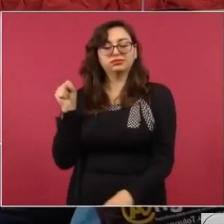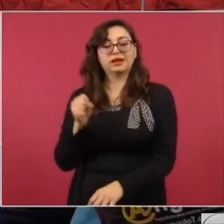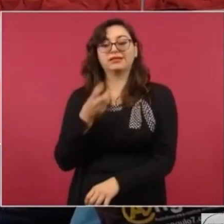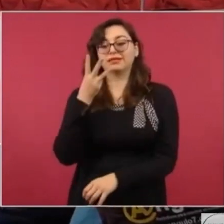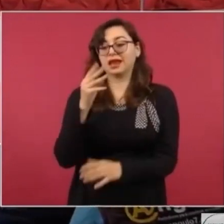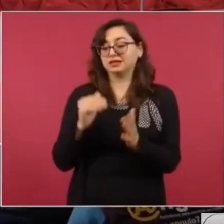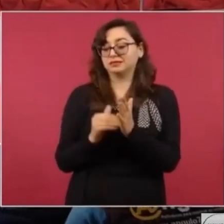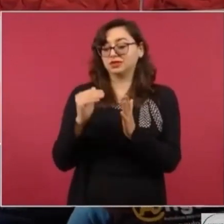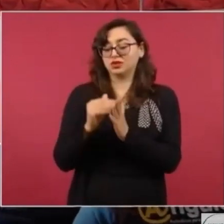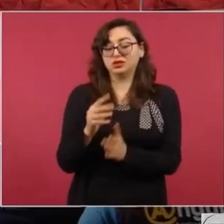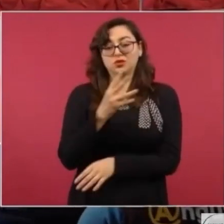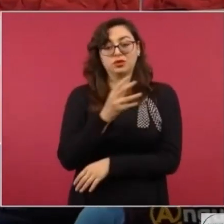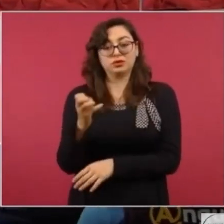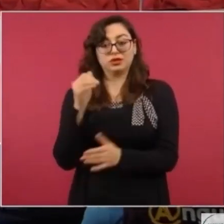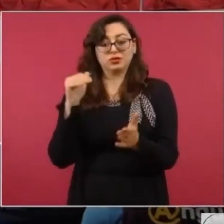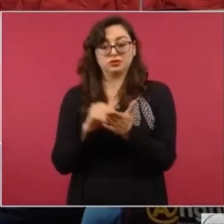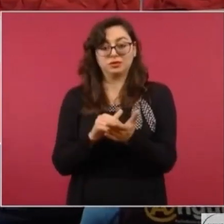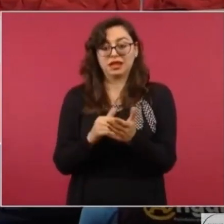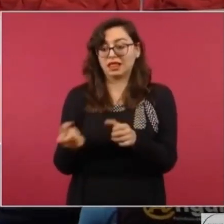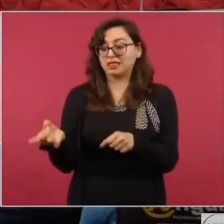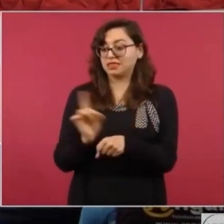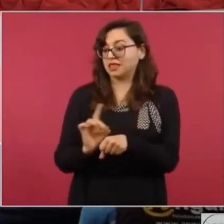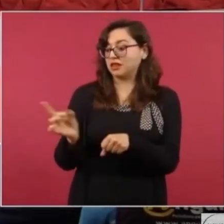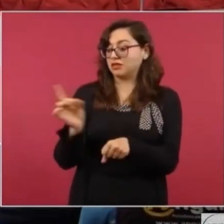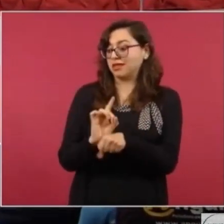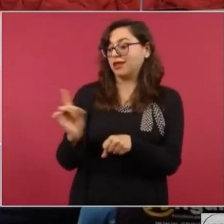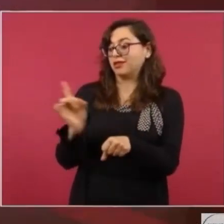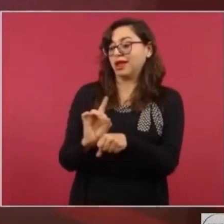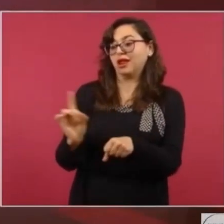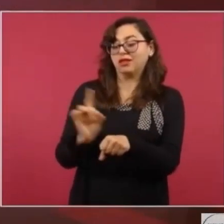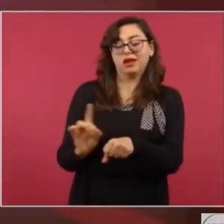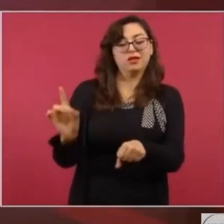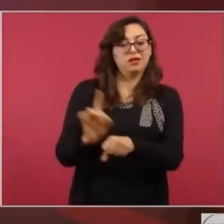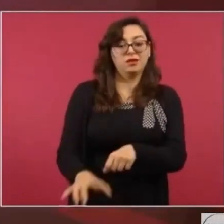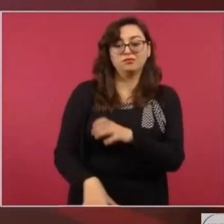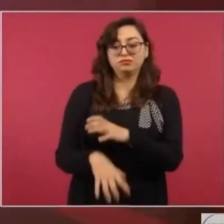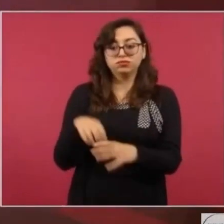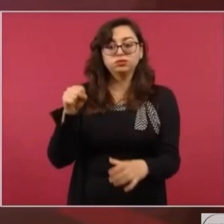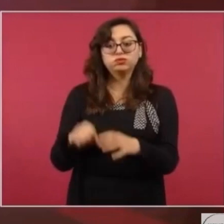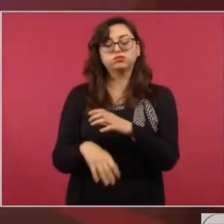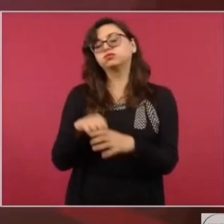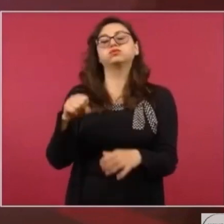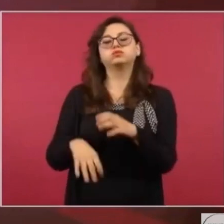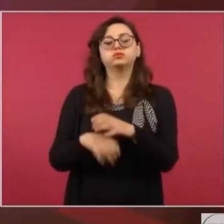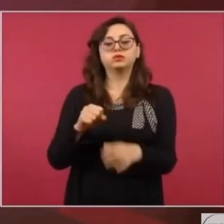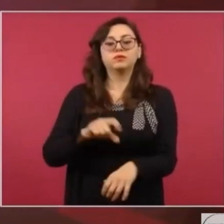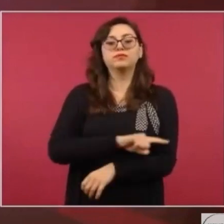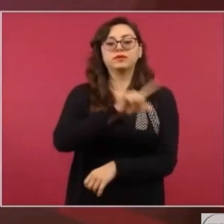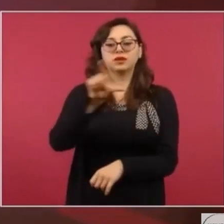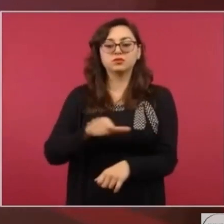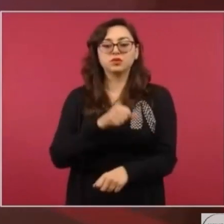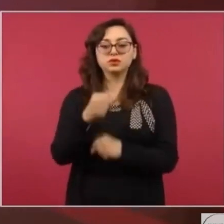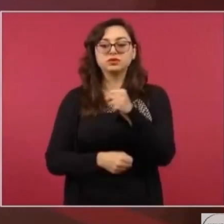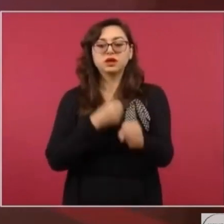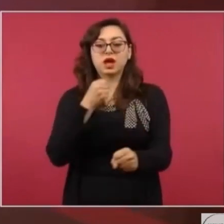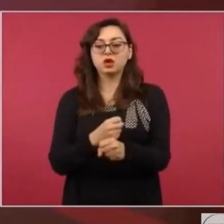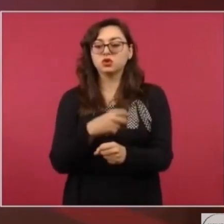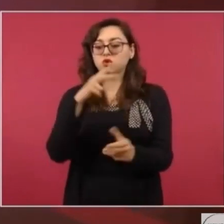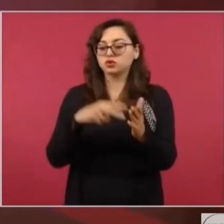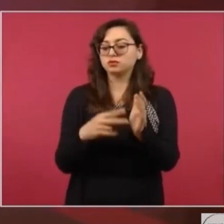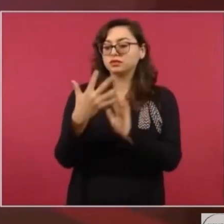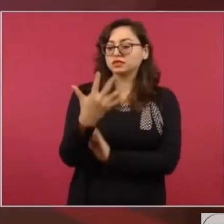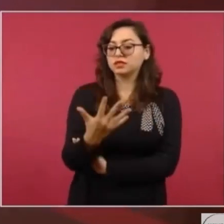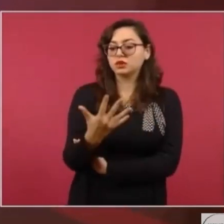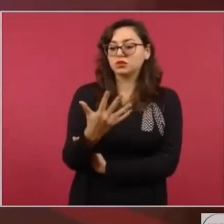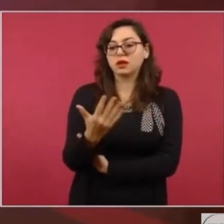Pero a partir de ahí, ya en el 2005, ya no son 2.300.000,